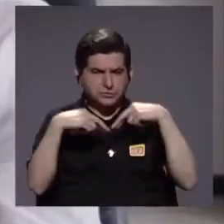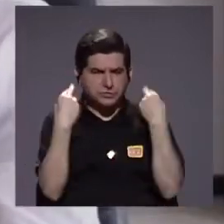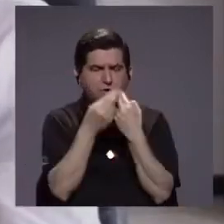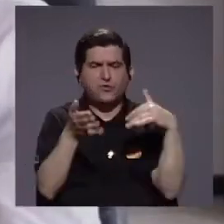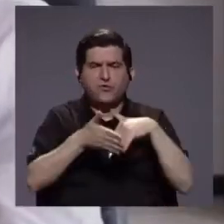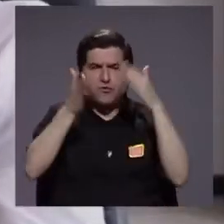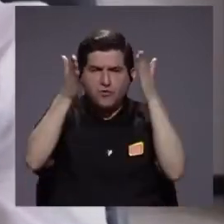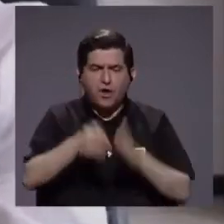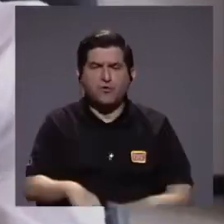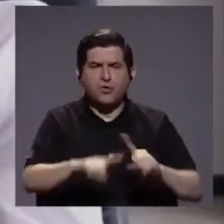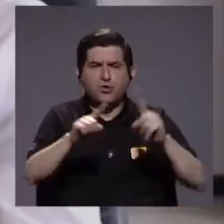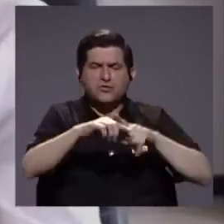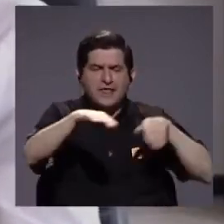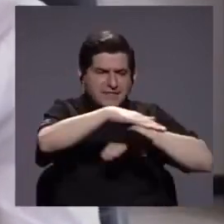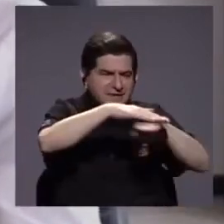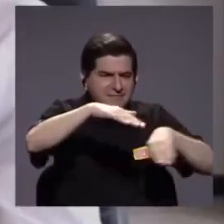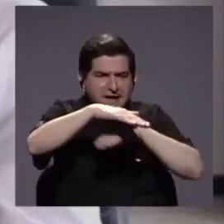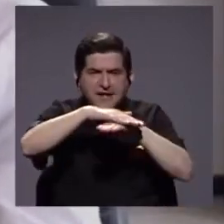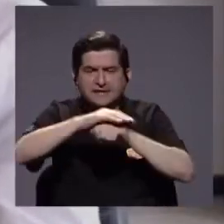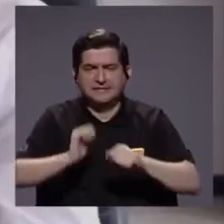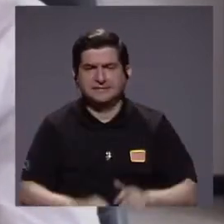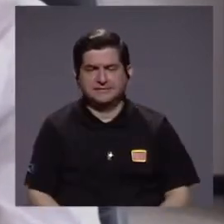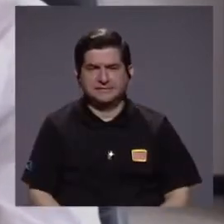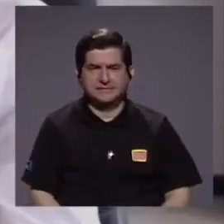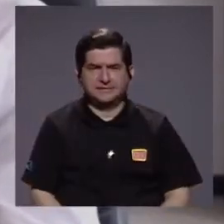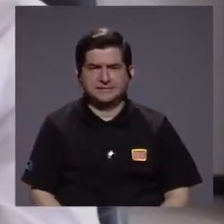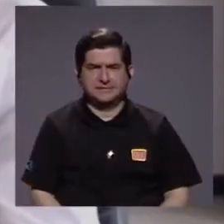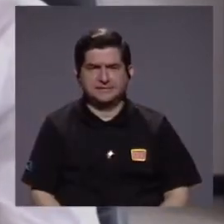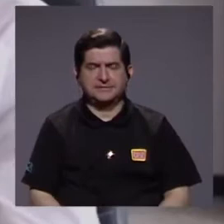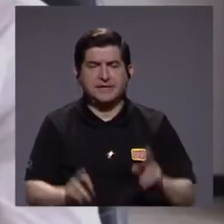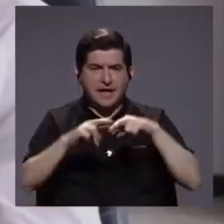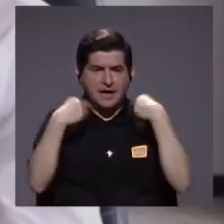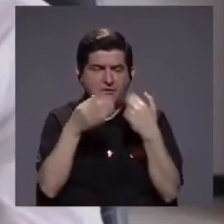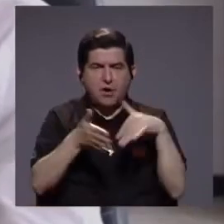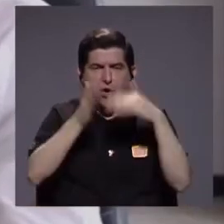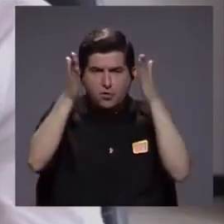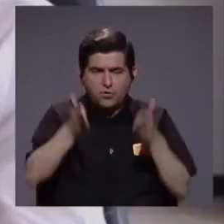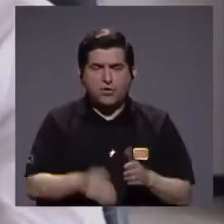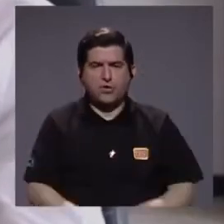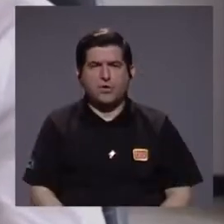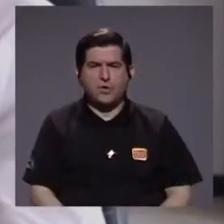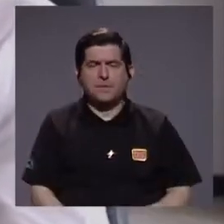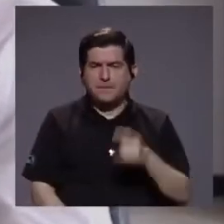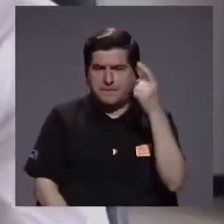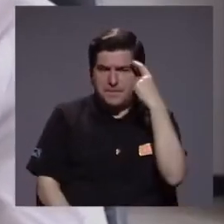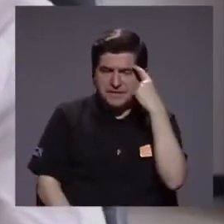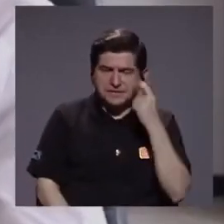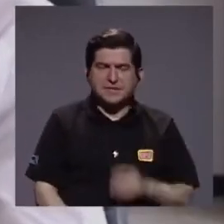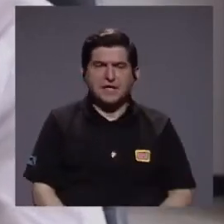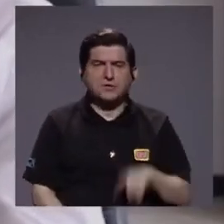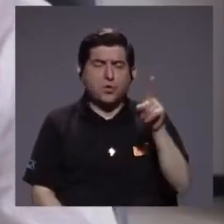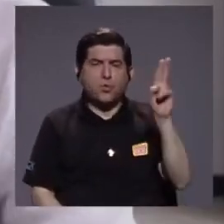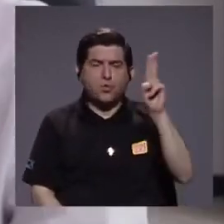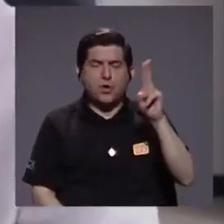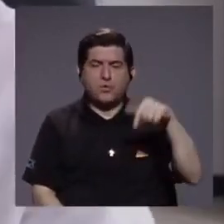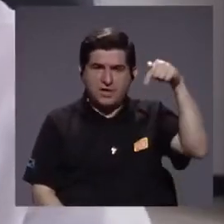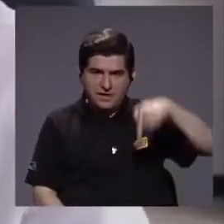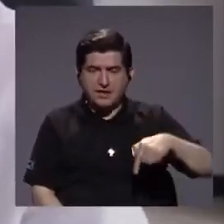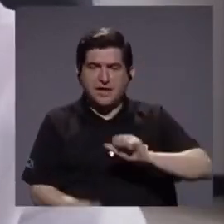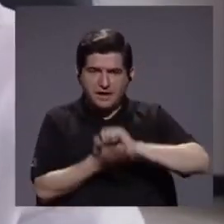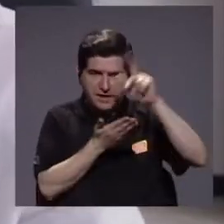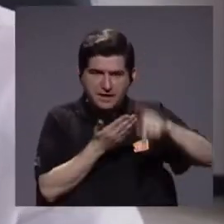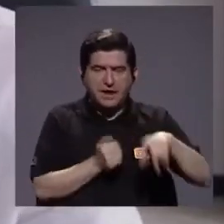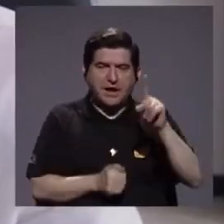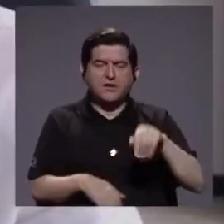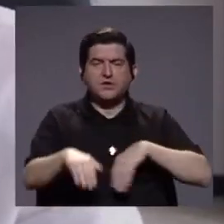estudiantiles intersedes, por ejemplo, encuentros estudiantiles entre una unidad de Rodrigo Facio y